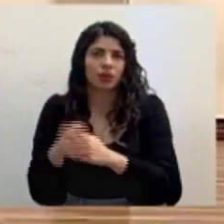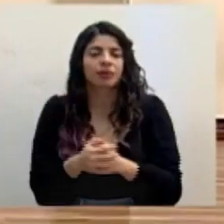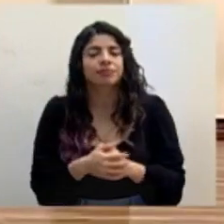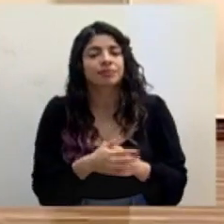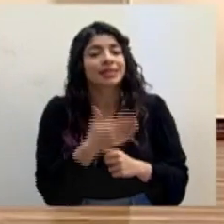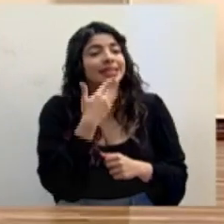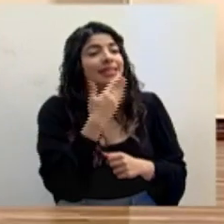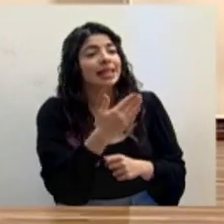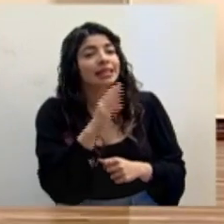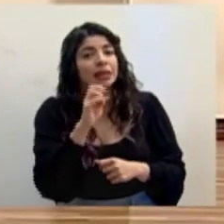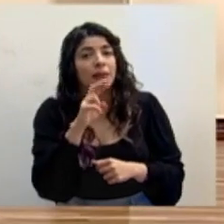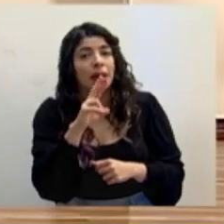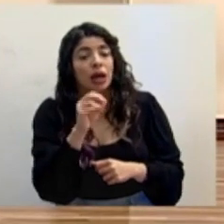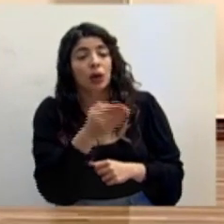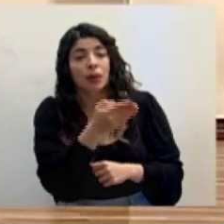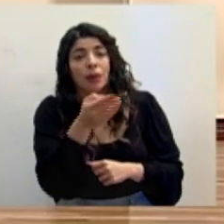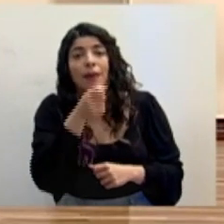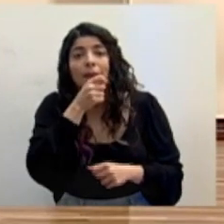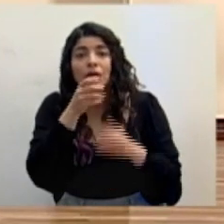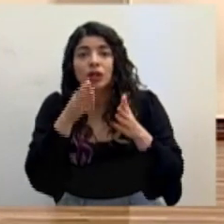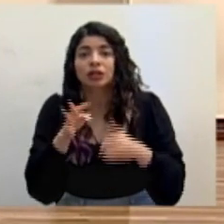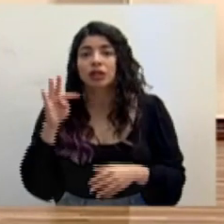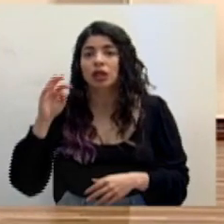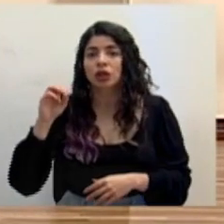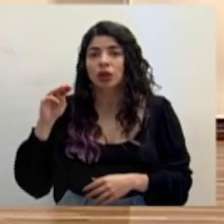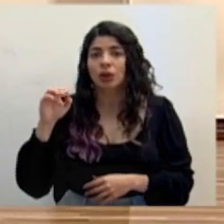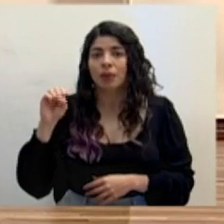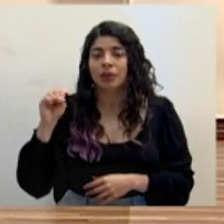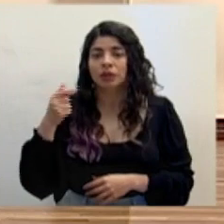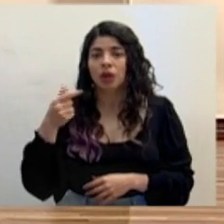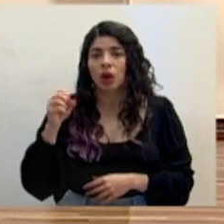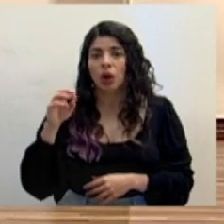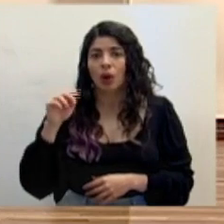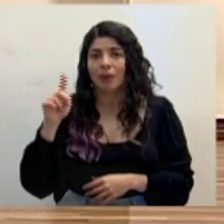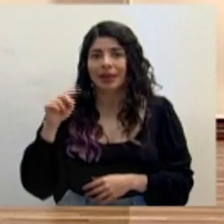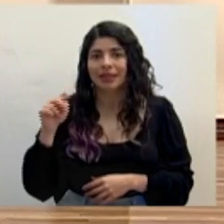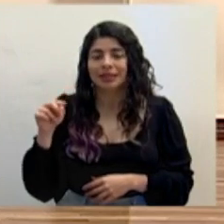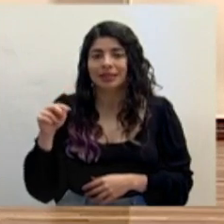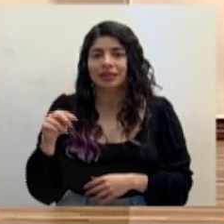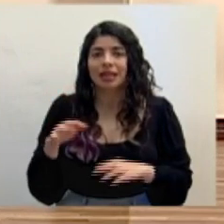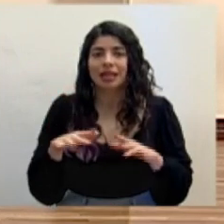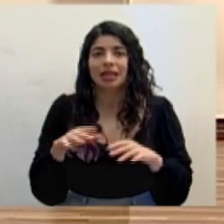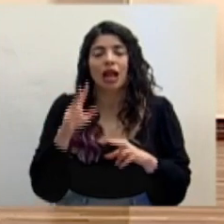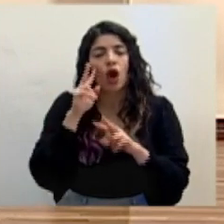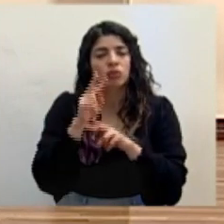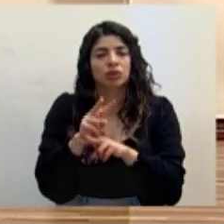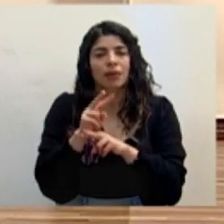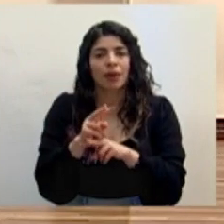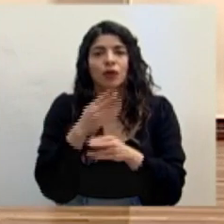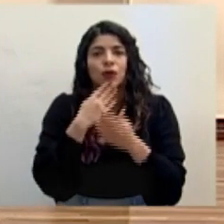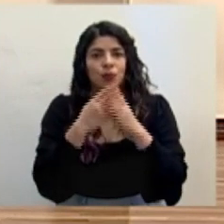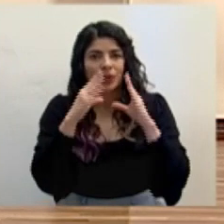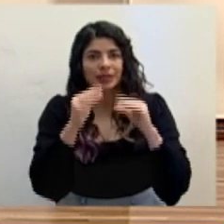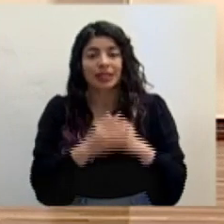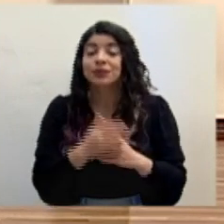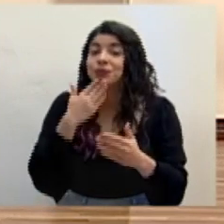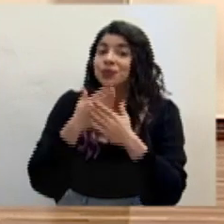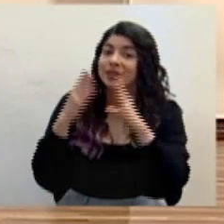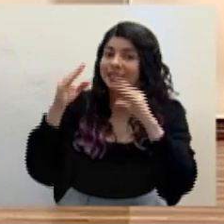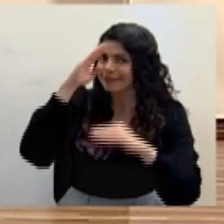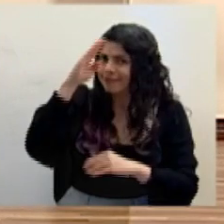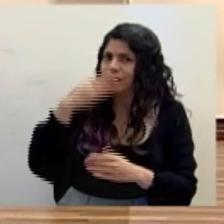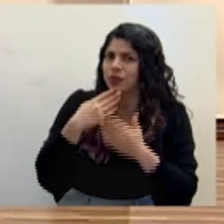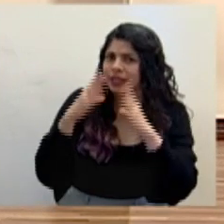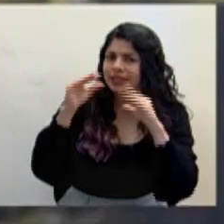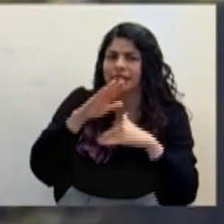Muchas Con gracias, gusto. Marco. El siguiente colega es Tomás Gómez, del medio digital El Observador. Muy buenas tardes. Hola, buenas